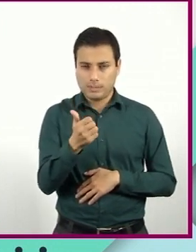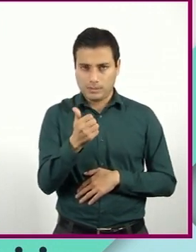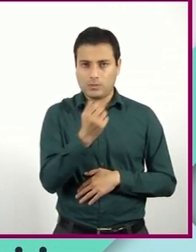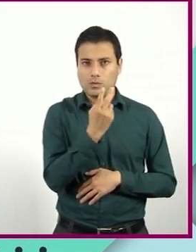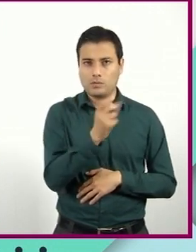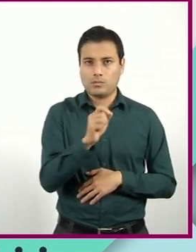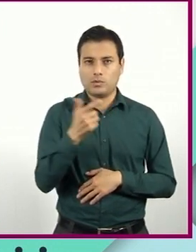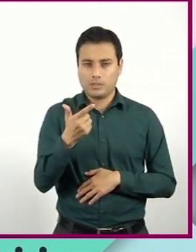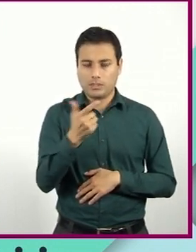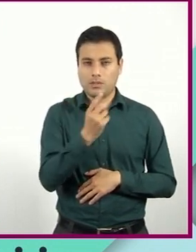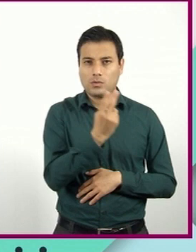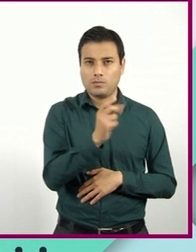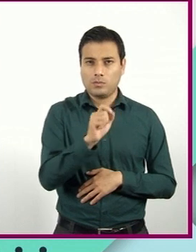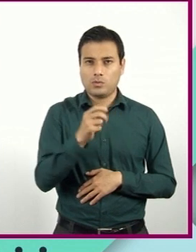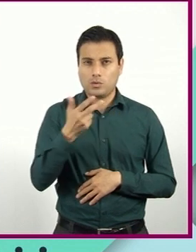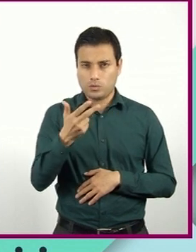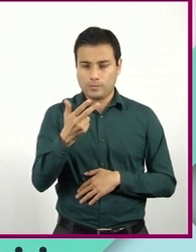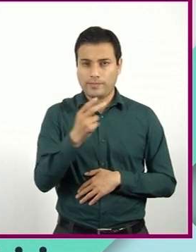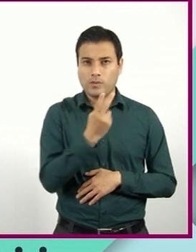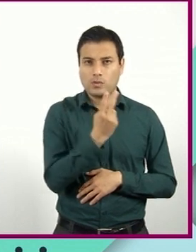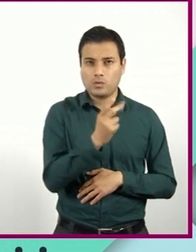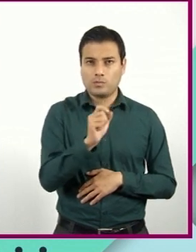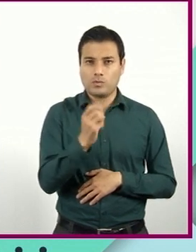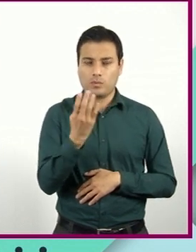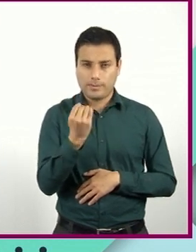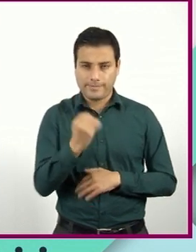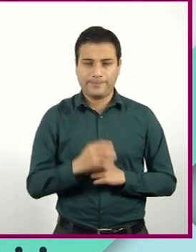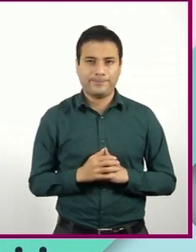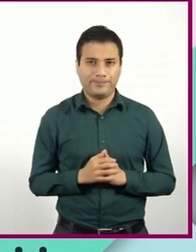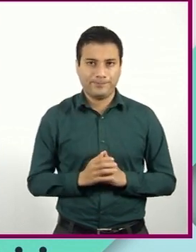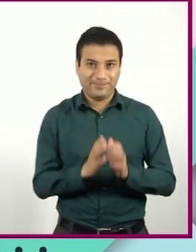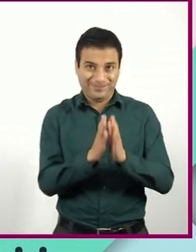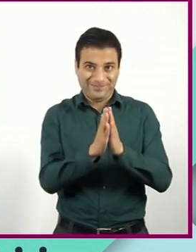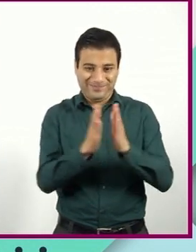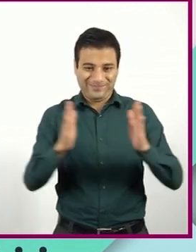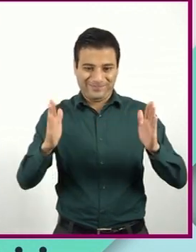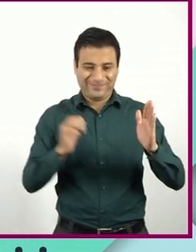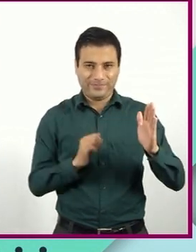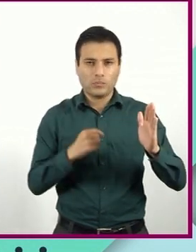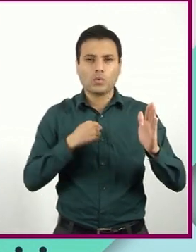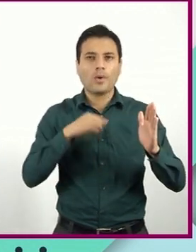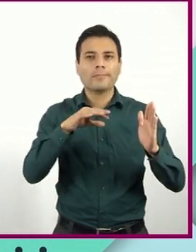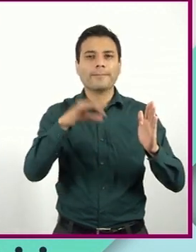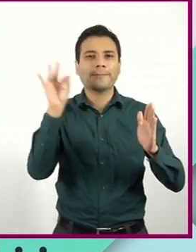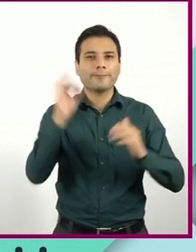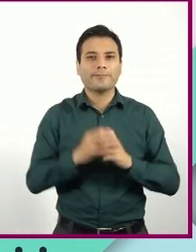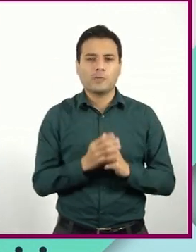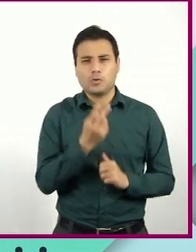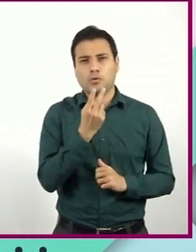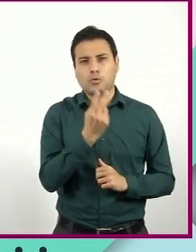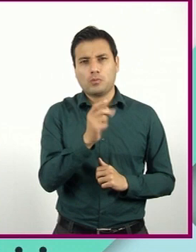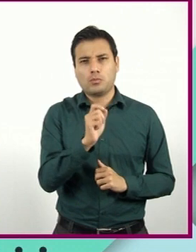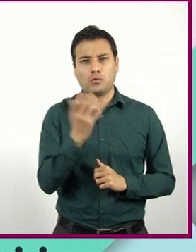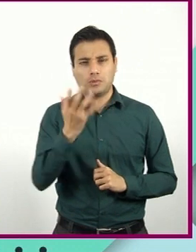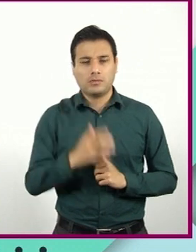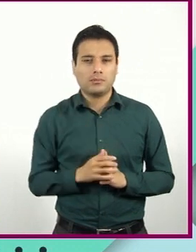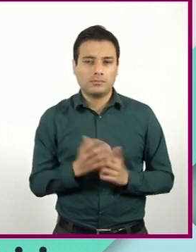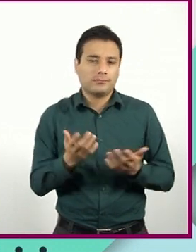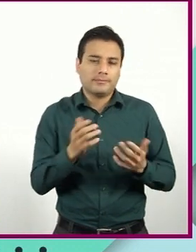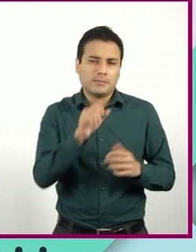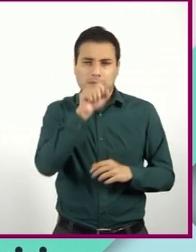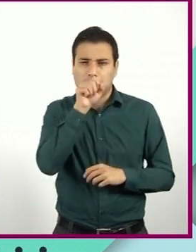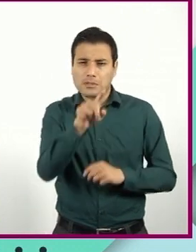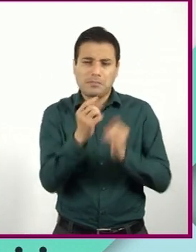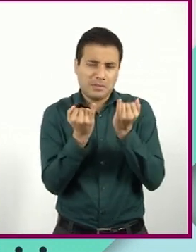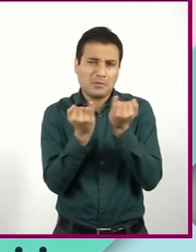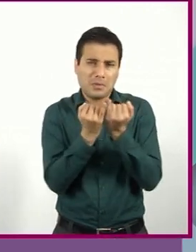2.6, 2.7, 2.8 y 2.9. Yo me decidí por el 2.5, pero podemos observar que